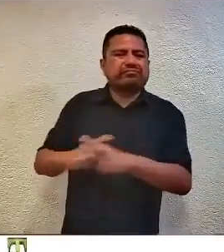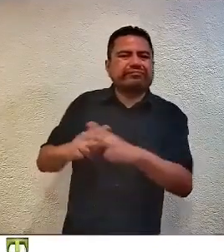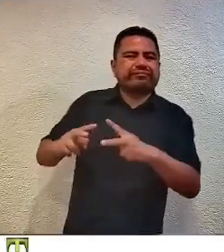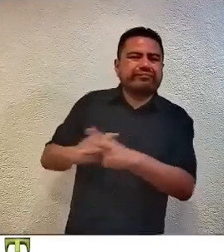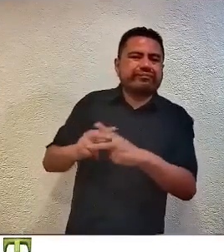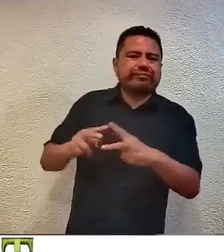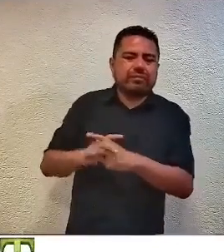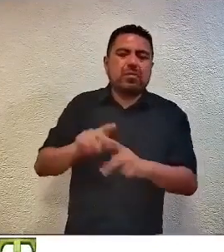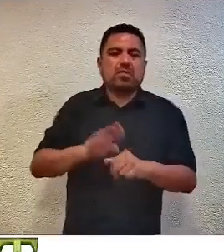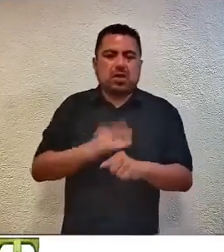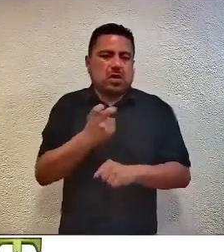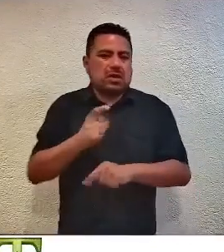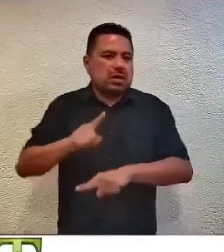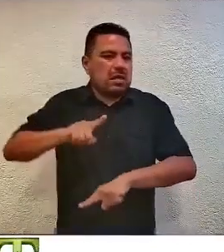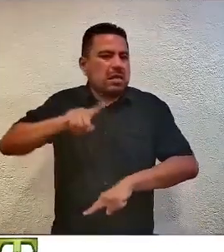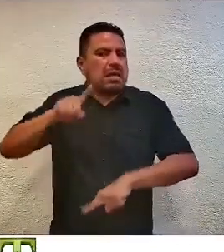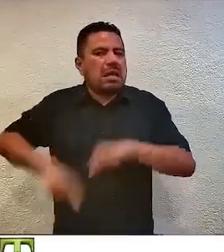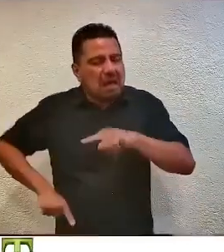se había interrumpido esa